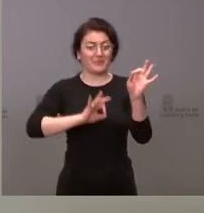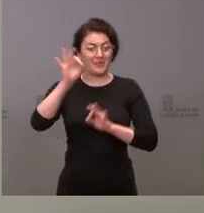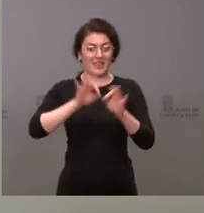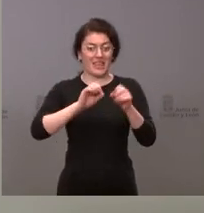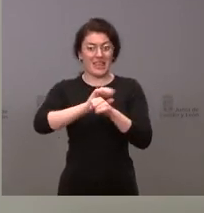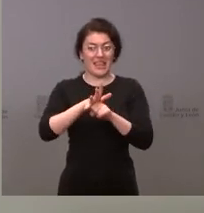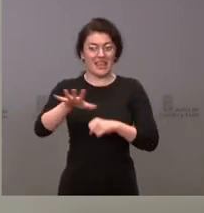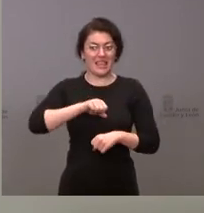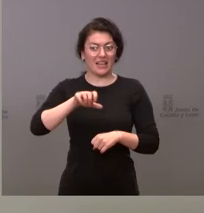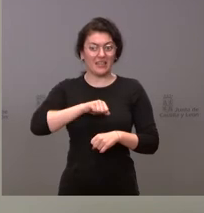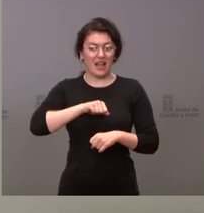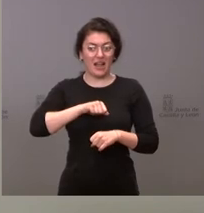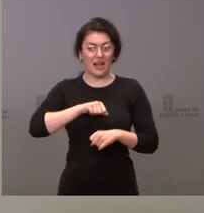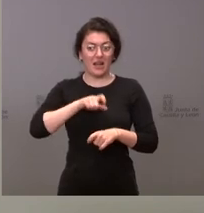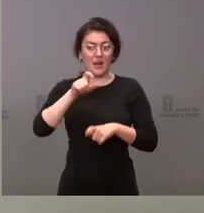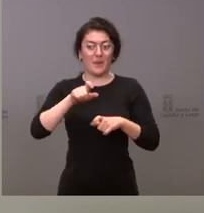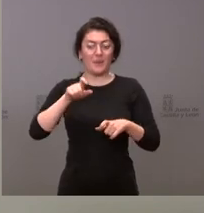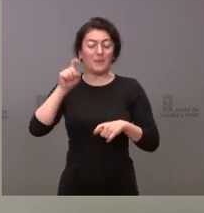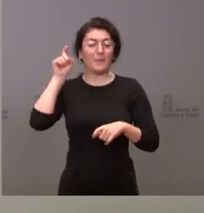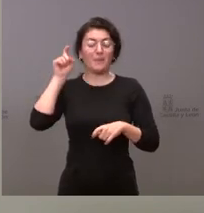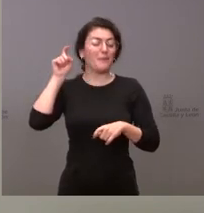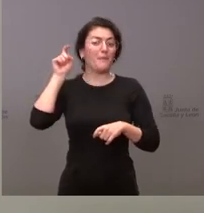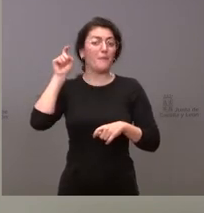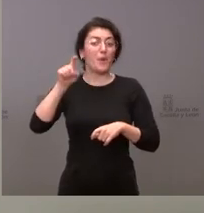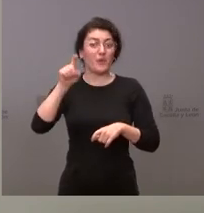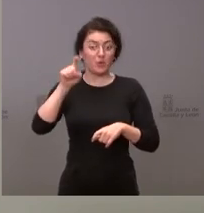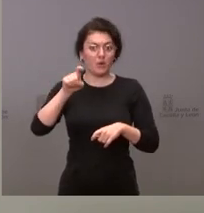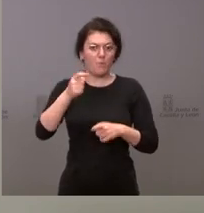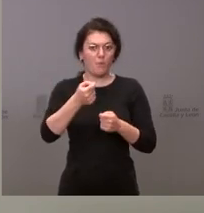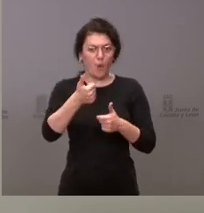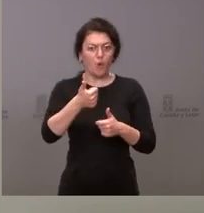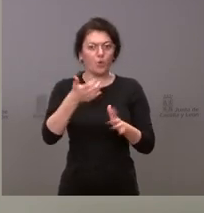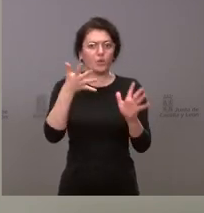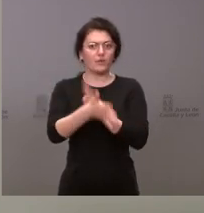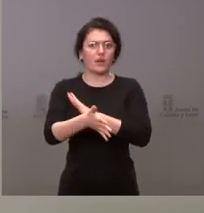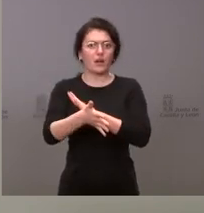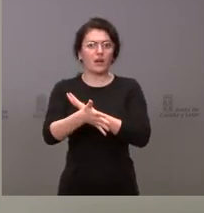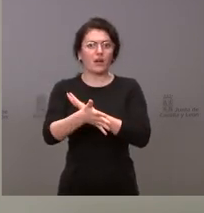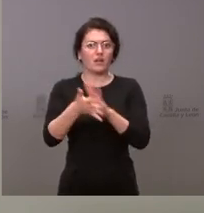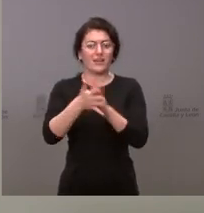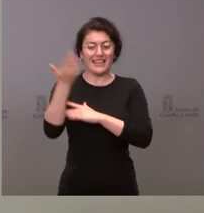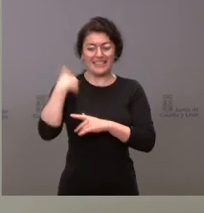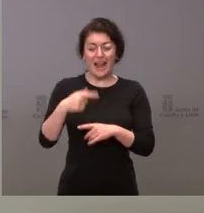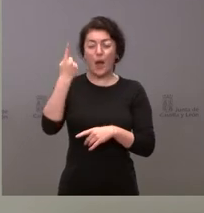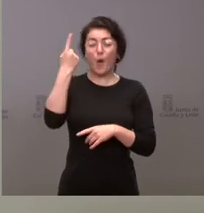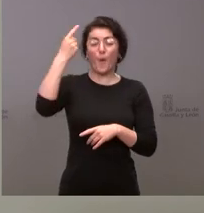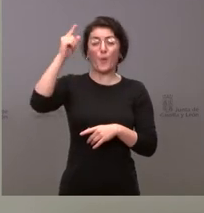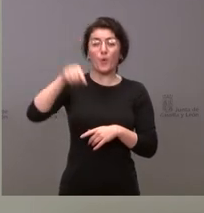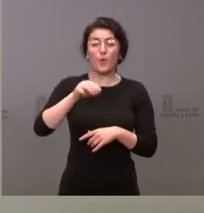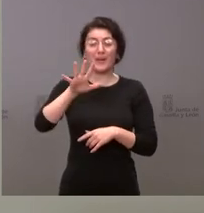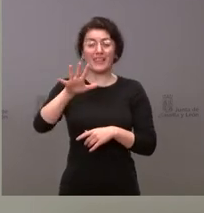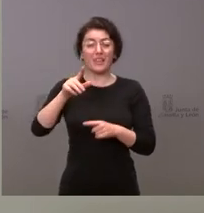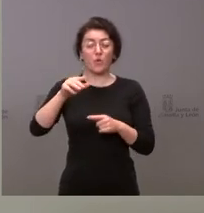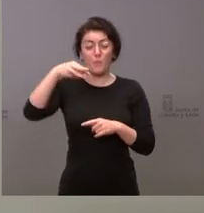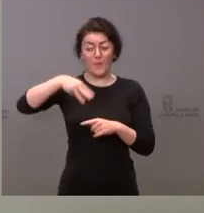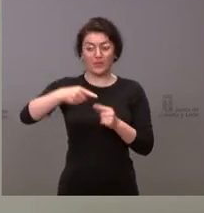de docentes para garantizar esta prestación y por tanto estamos garantizando ya el metro y medio estamos garantizando la ventilación y